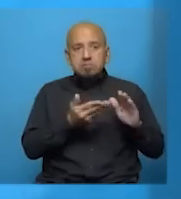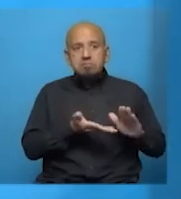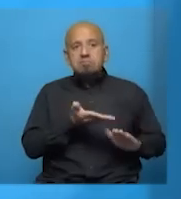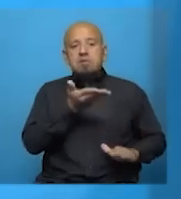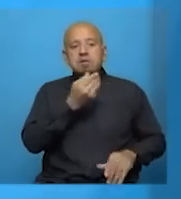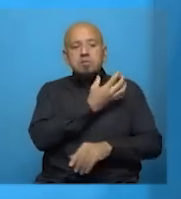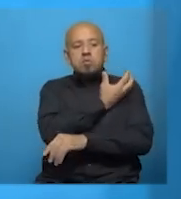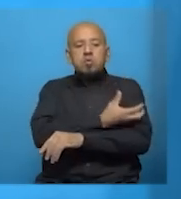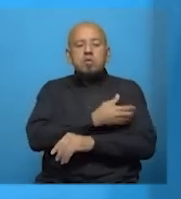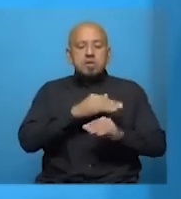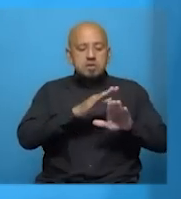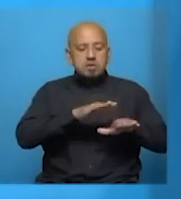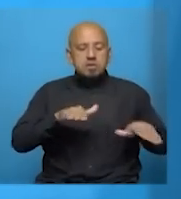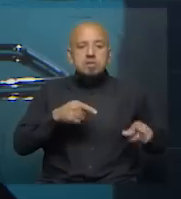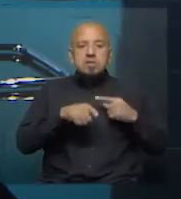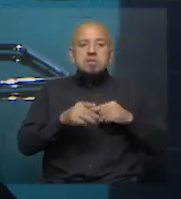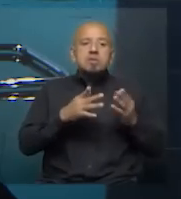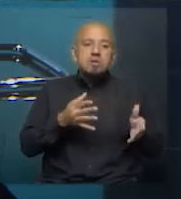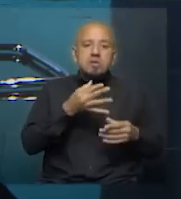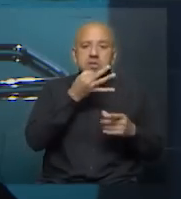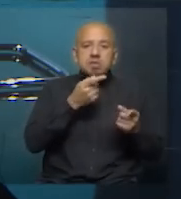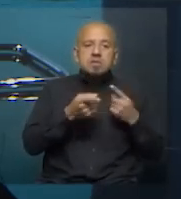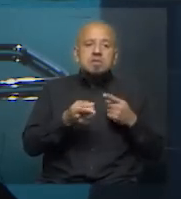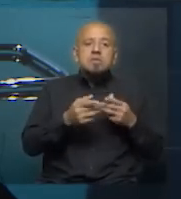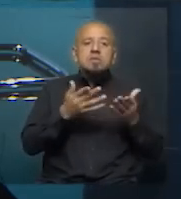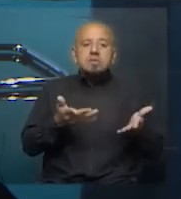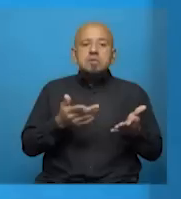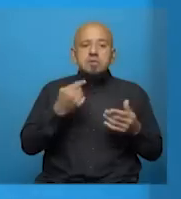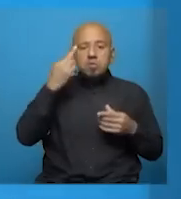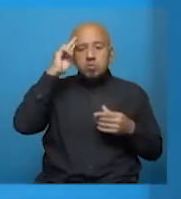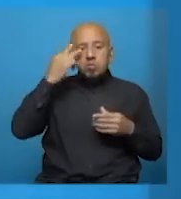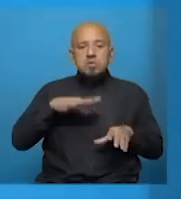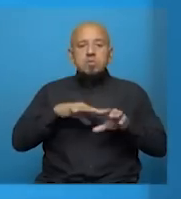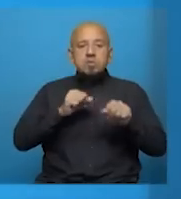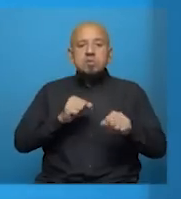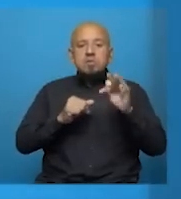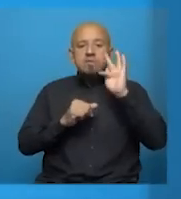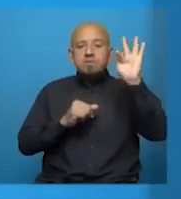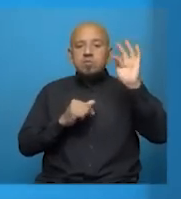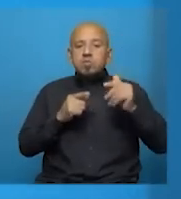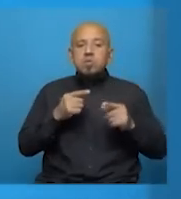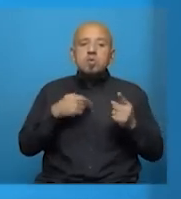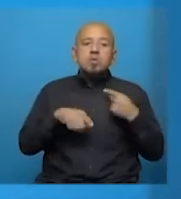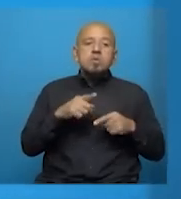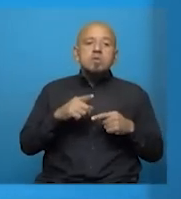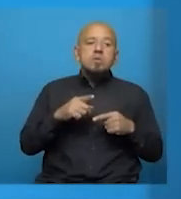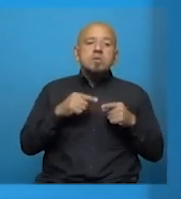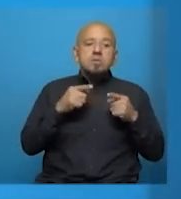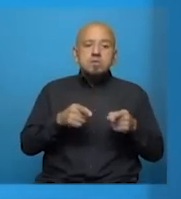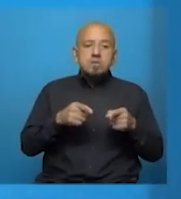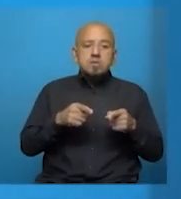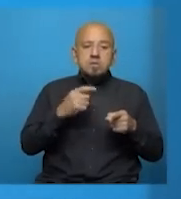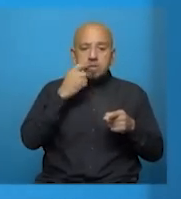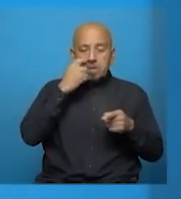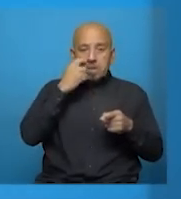pobreza infantil y eso, Wilmar, es decir, el Uruguay se compromete para el futuro gravemente. Entonces, ese